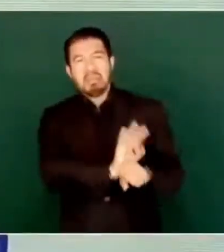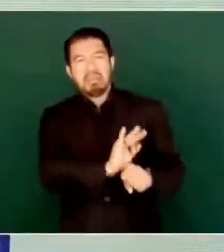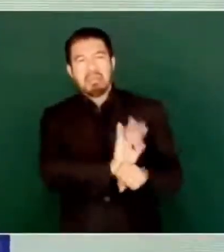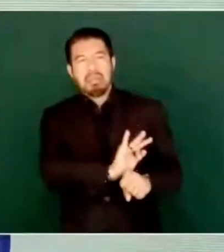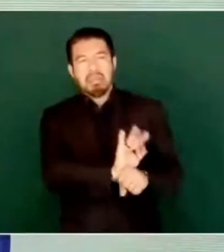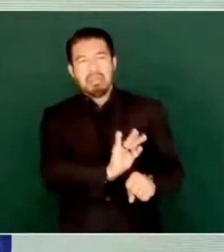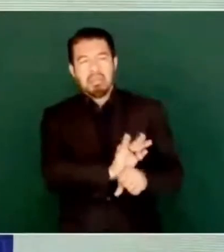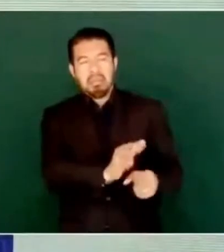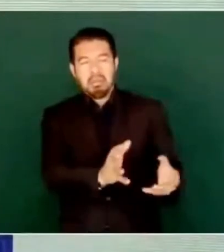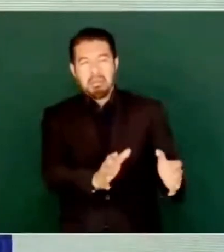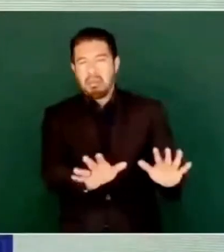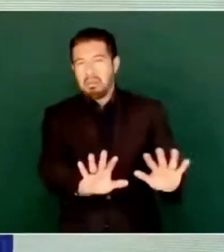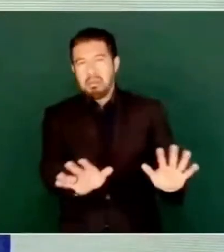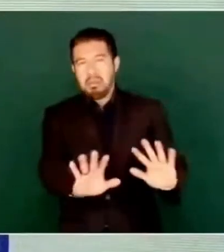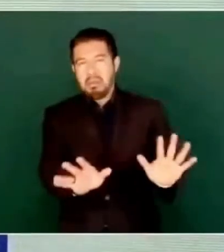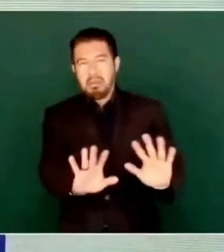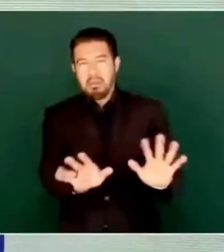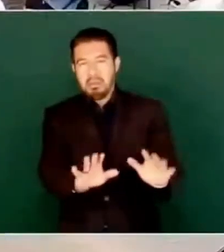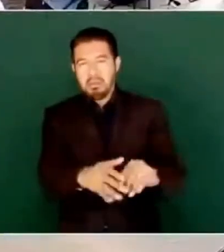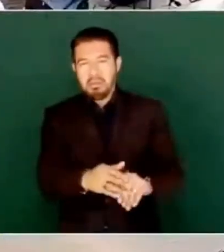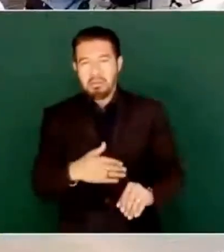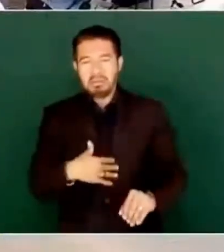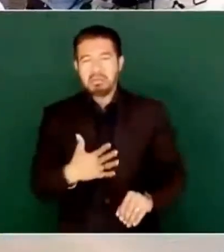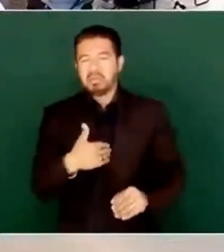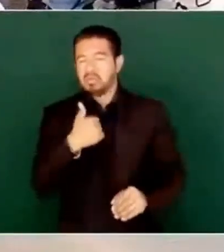porque eso es inmoral.